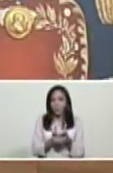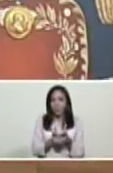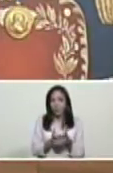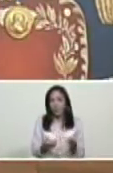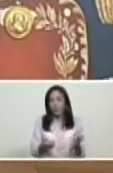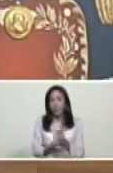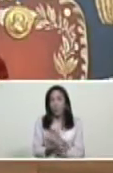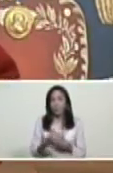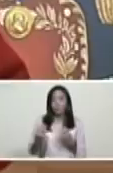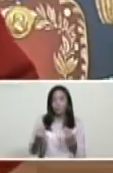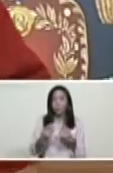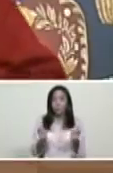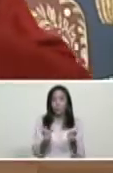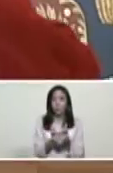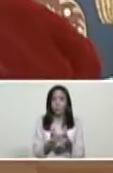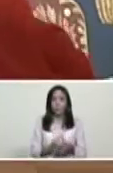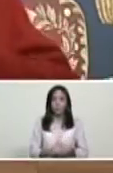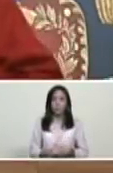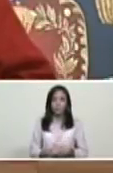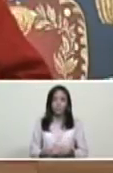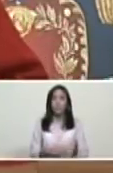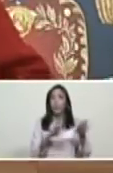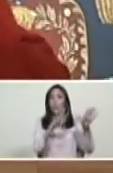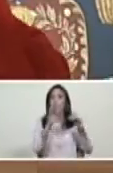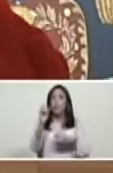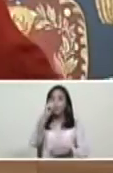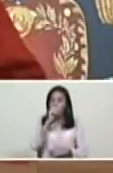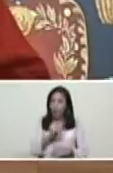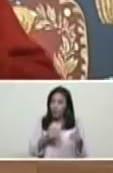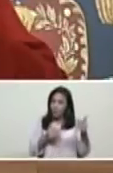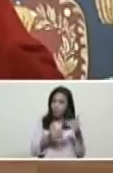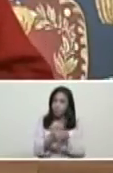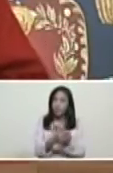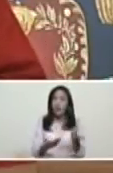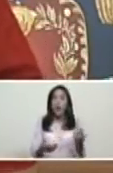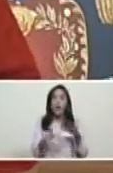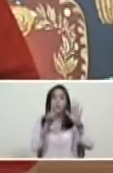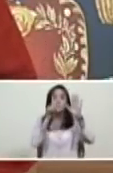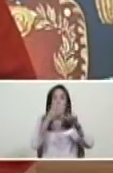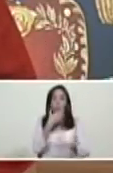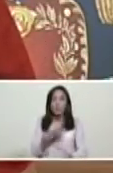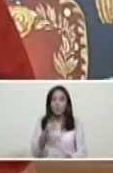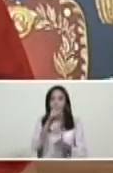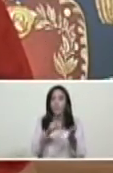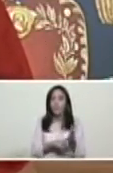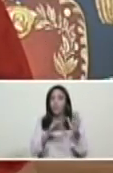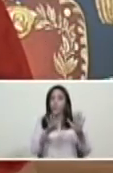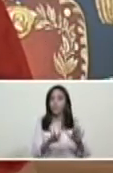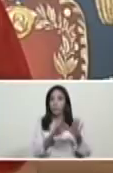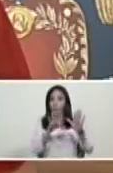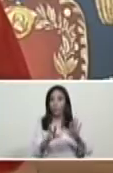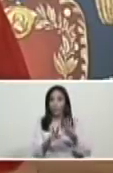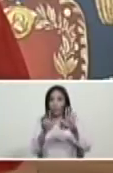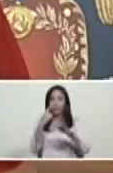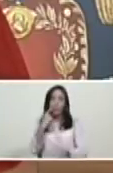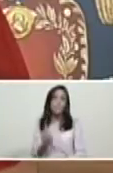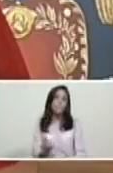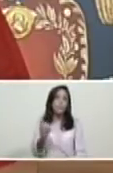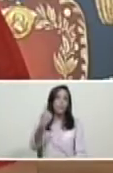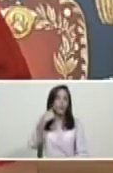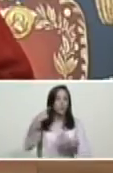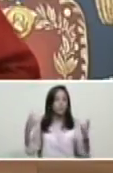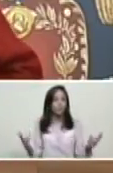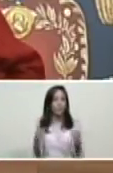Punto Fijo. 90 años, y el 6 de diciembre de 1998 fue la primera y gran